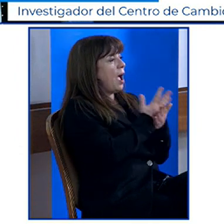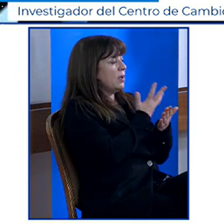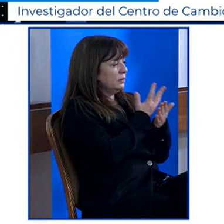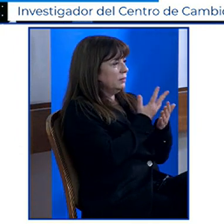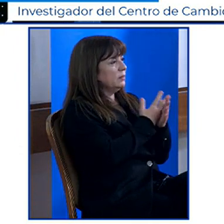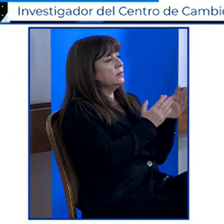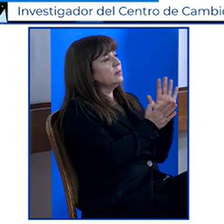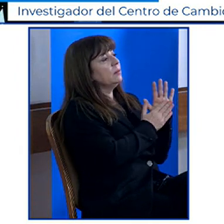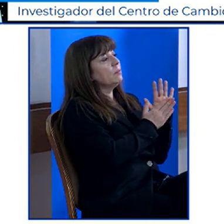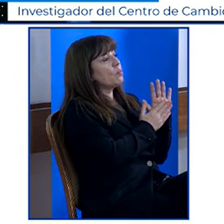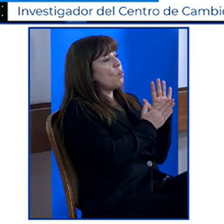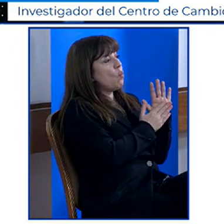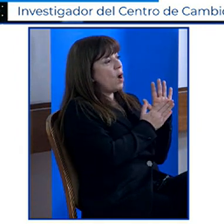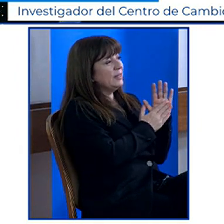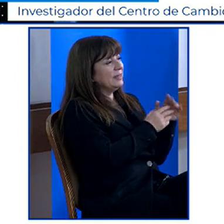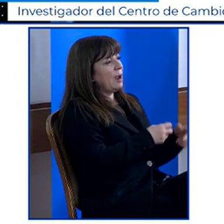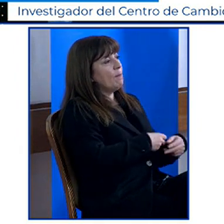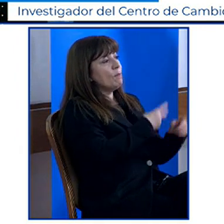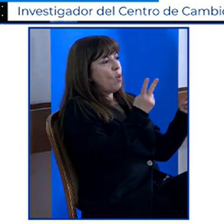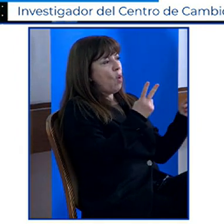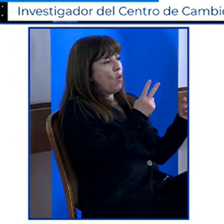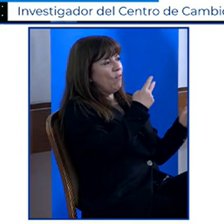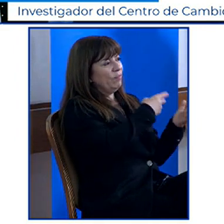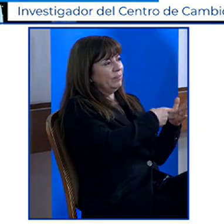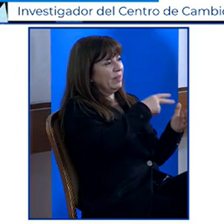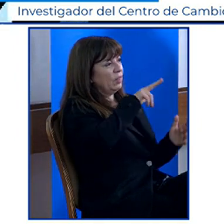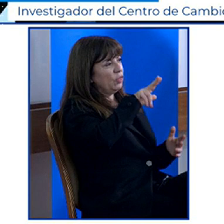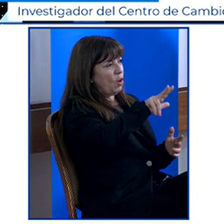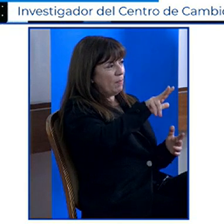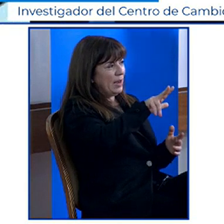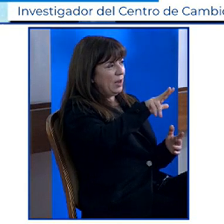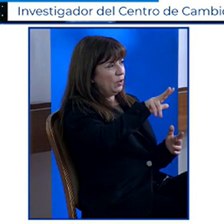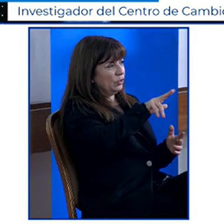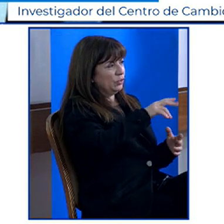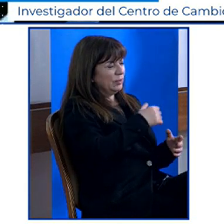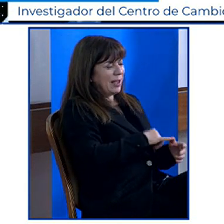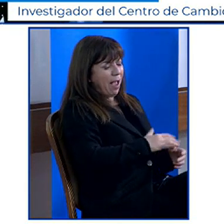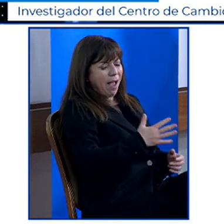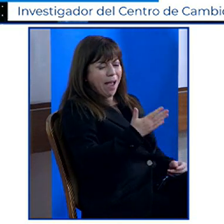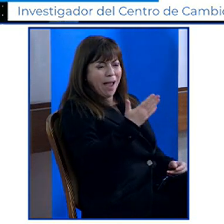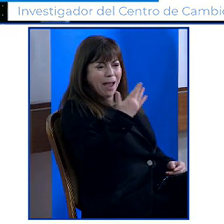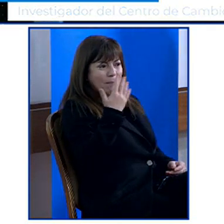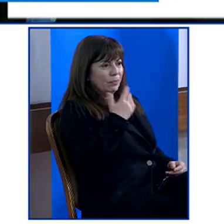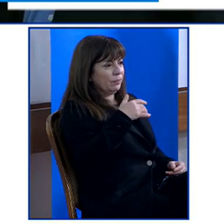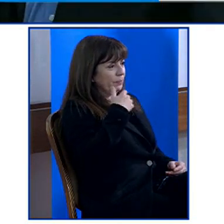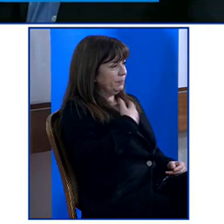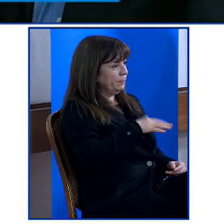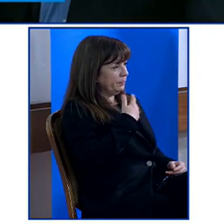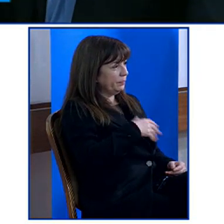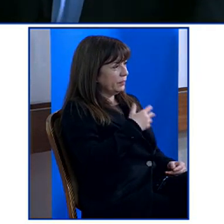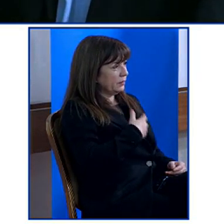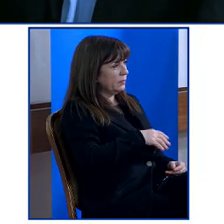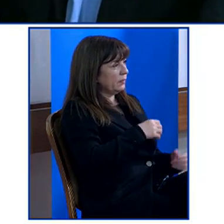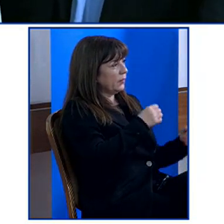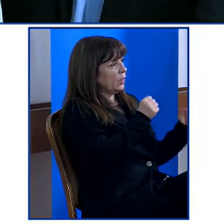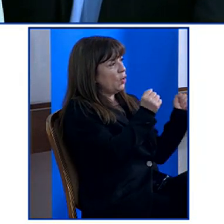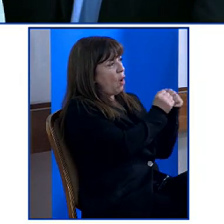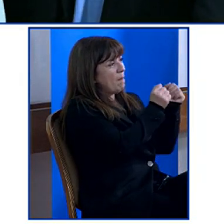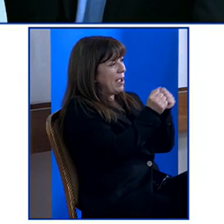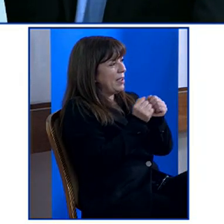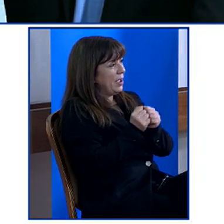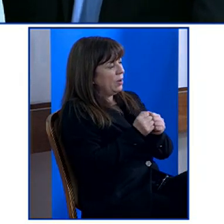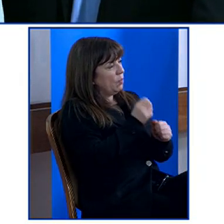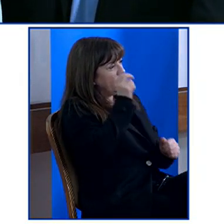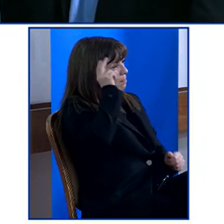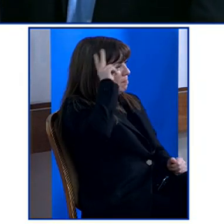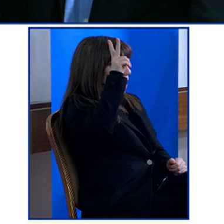evidencia, este es un paper que publicamos en el 2008, hace bastante tiempo ya, con 3 colegas de México, Brasil